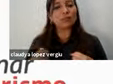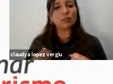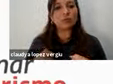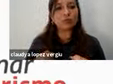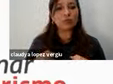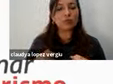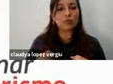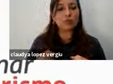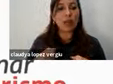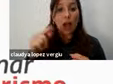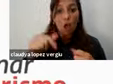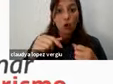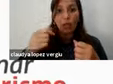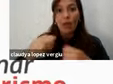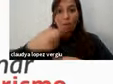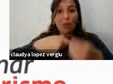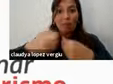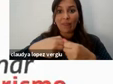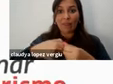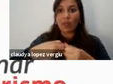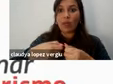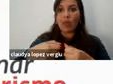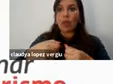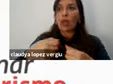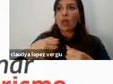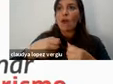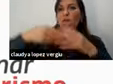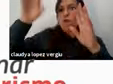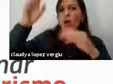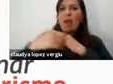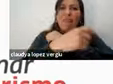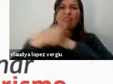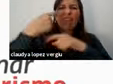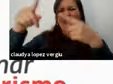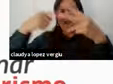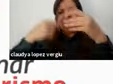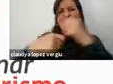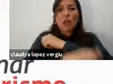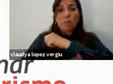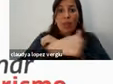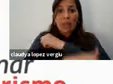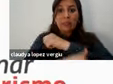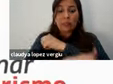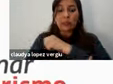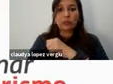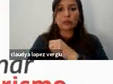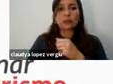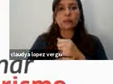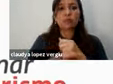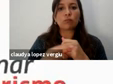Están exportando su textilería fuera de Perú y están haciendo tours dentro de sus